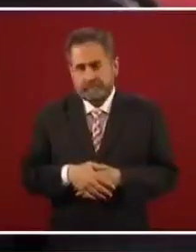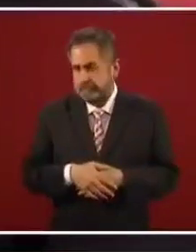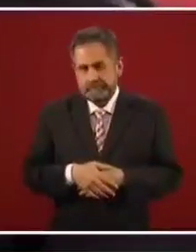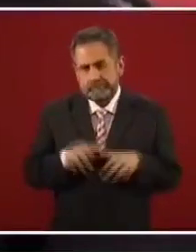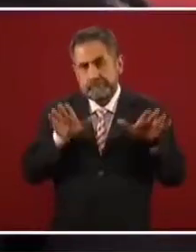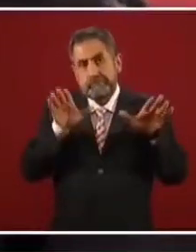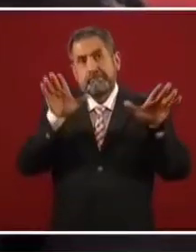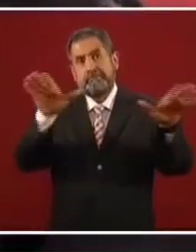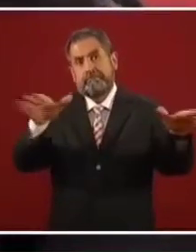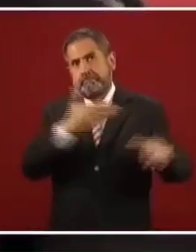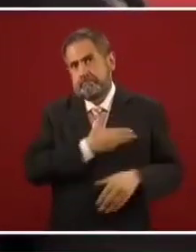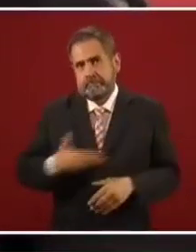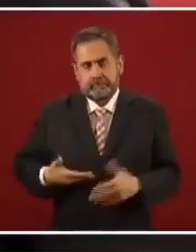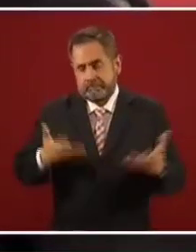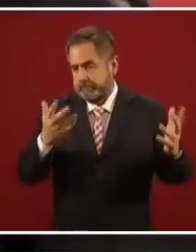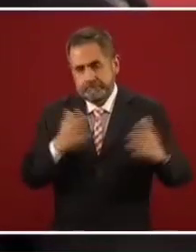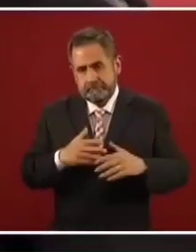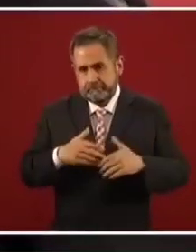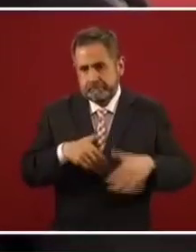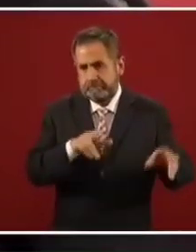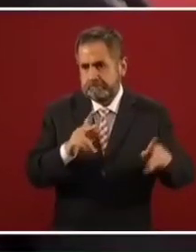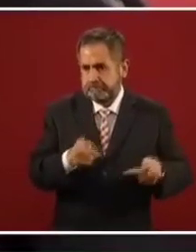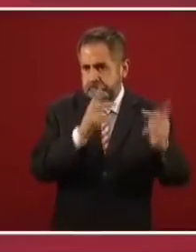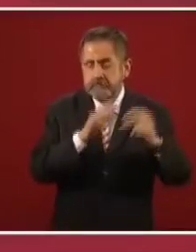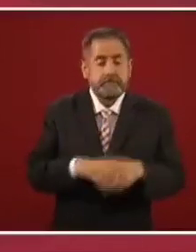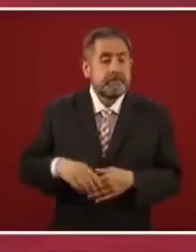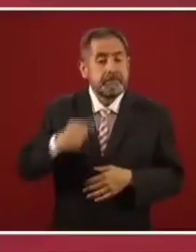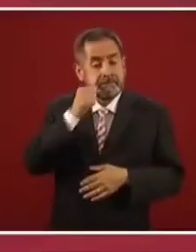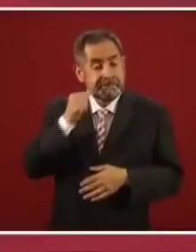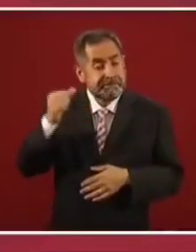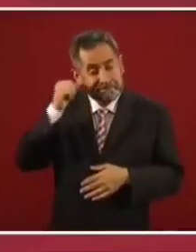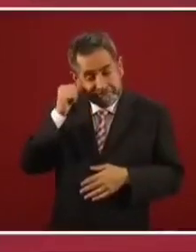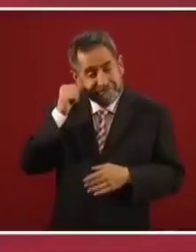avión presidencial. Ayer dediqué